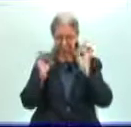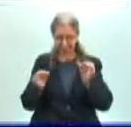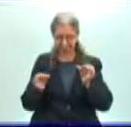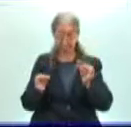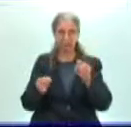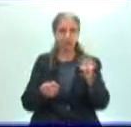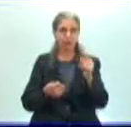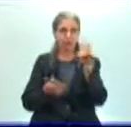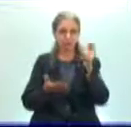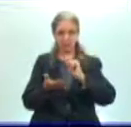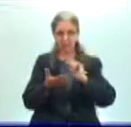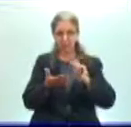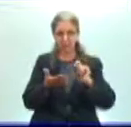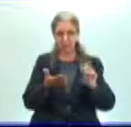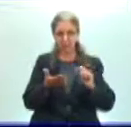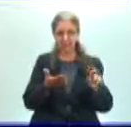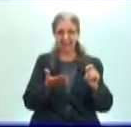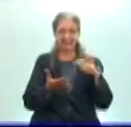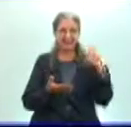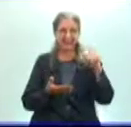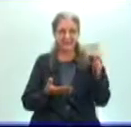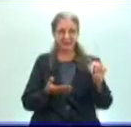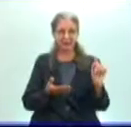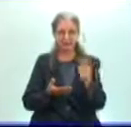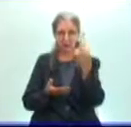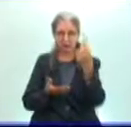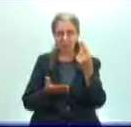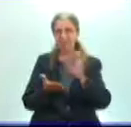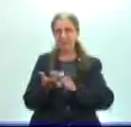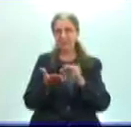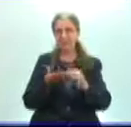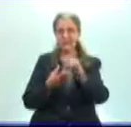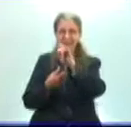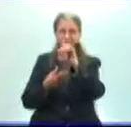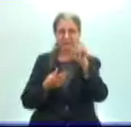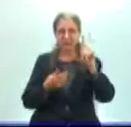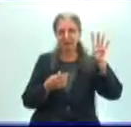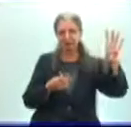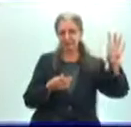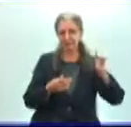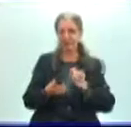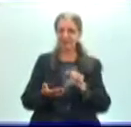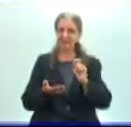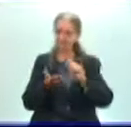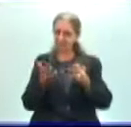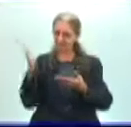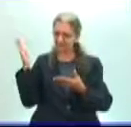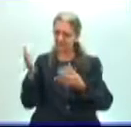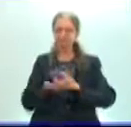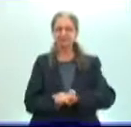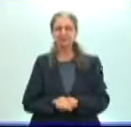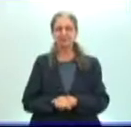en tu libreta ejercicio 1 de la página 114.